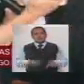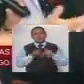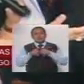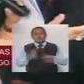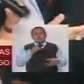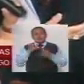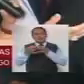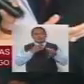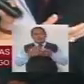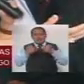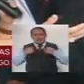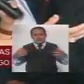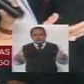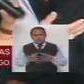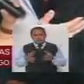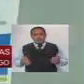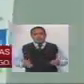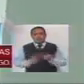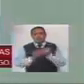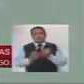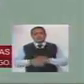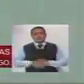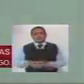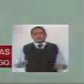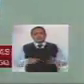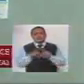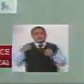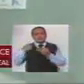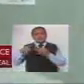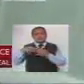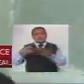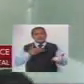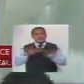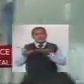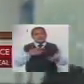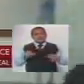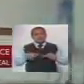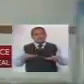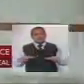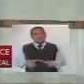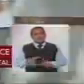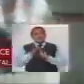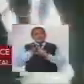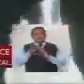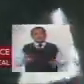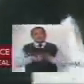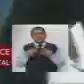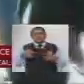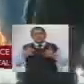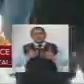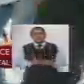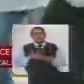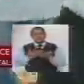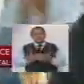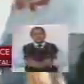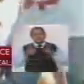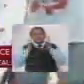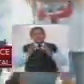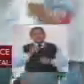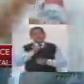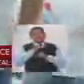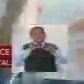diciéndoles aquí estamos para ustedes a través de diferentes servicios este centro especializado tiene el objetivo de atender a